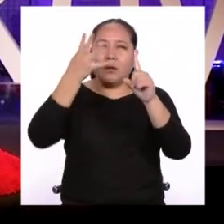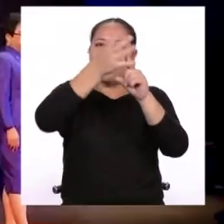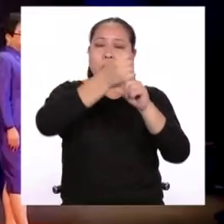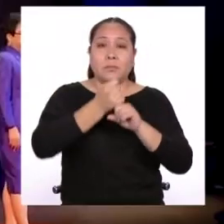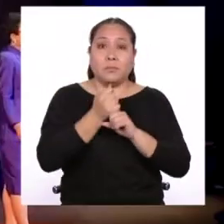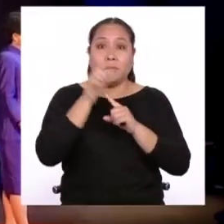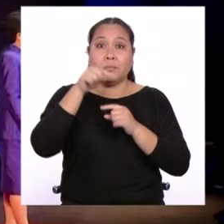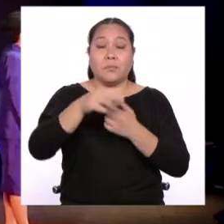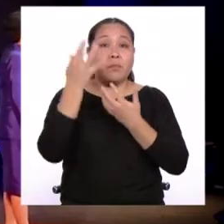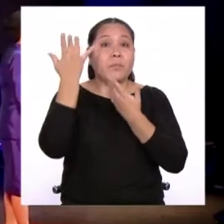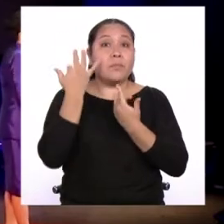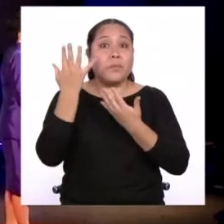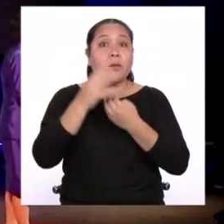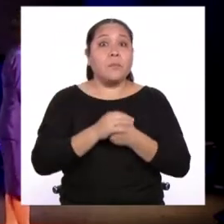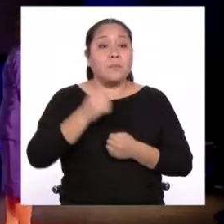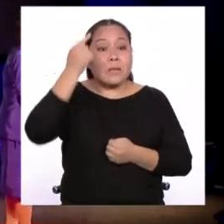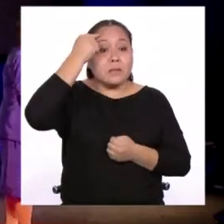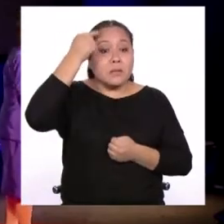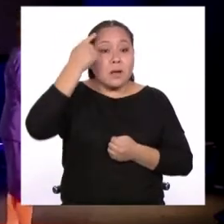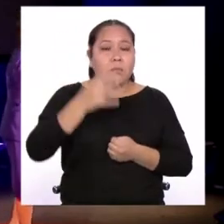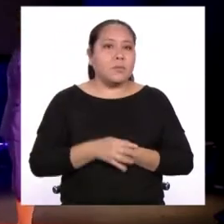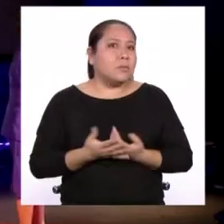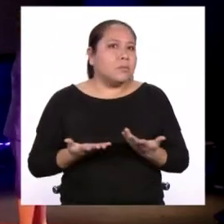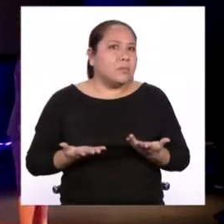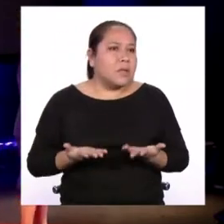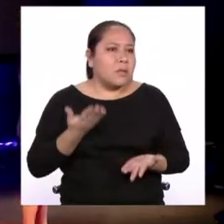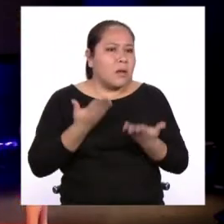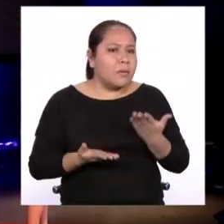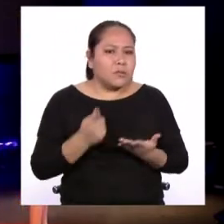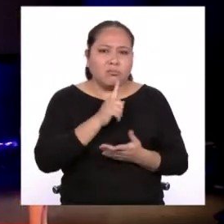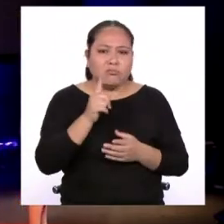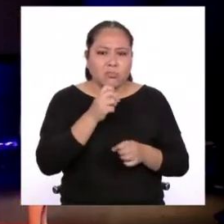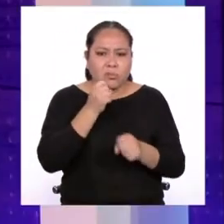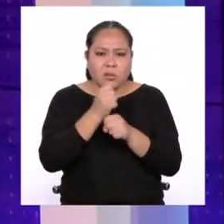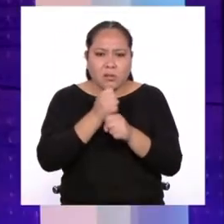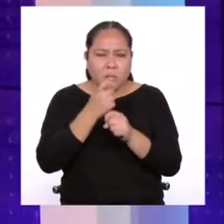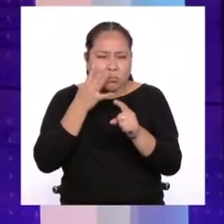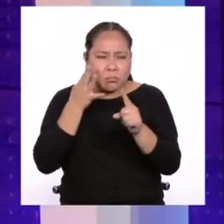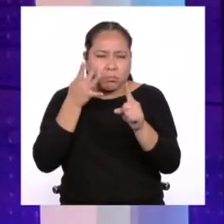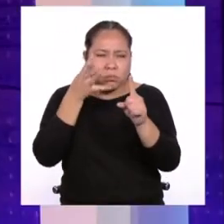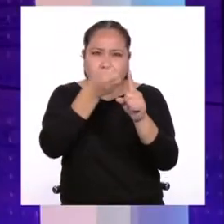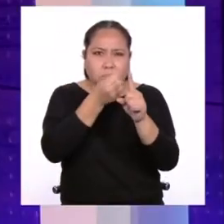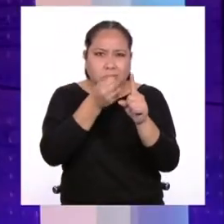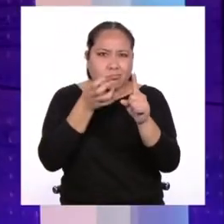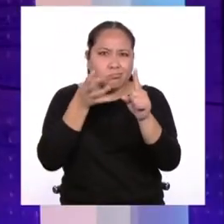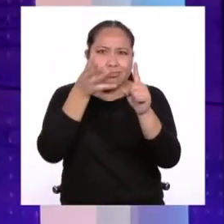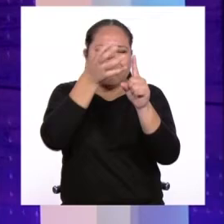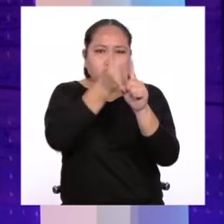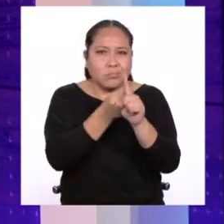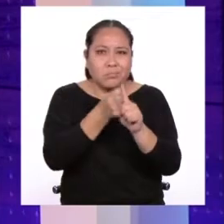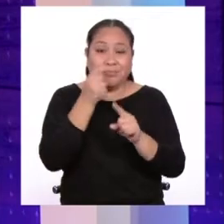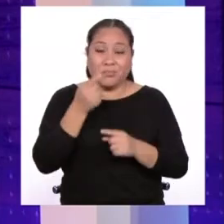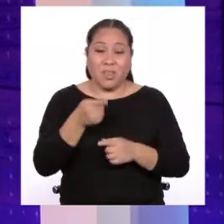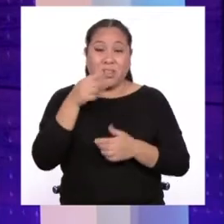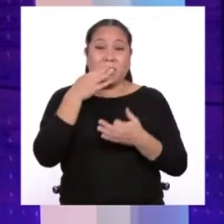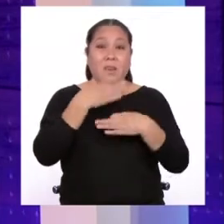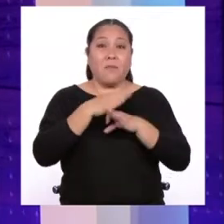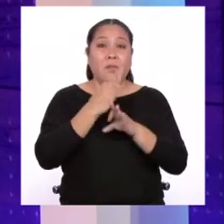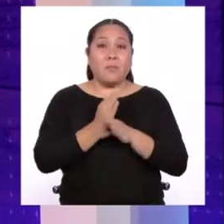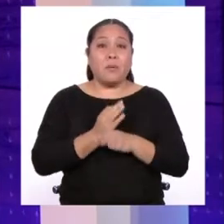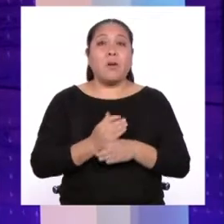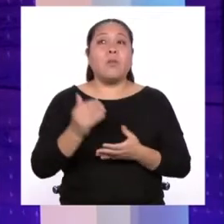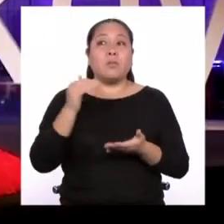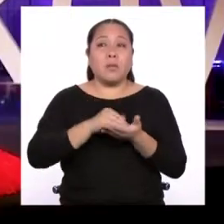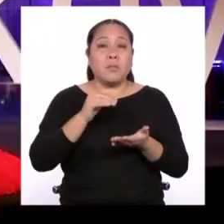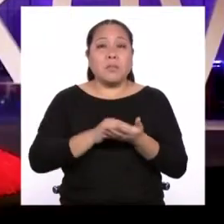esperados. Consideramos que algo no está funcionando bien. La estrategia tiene que